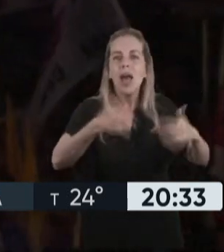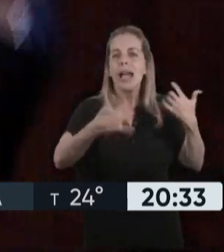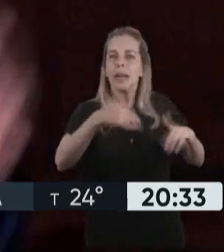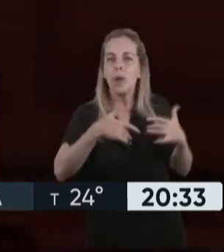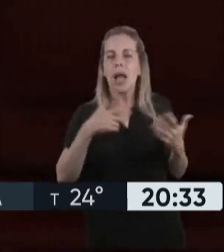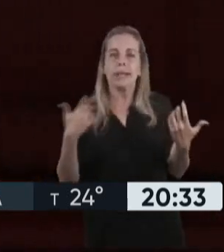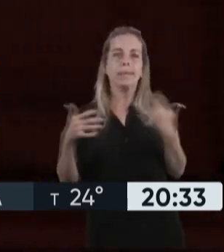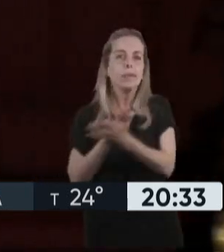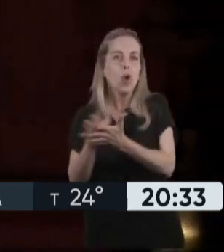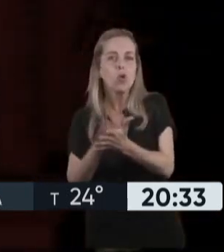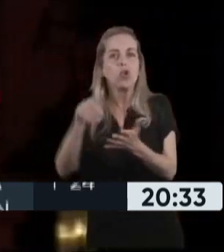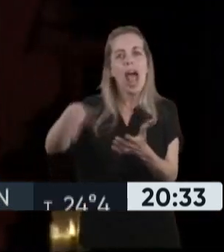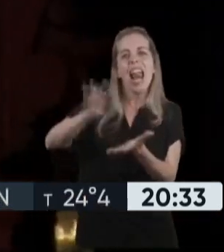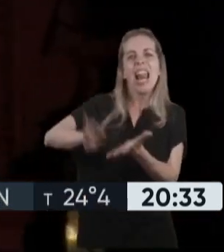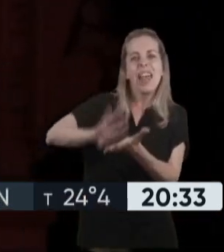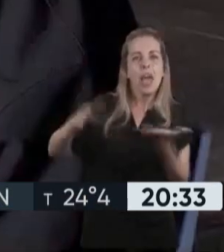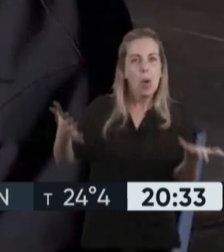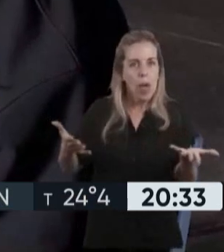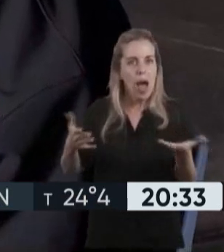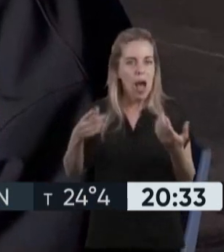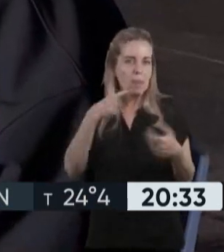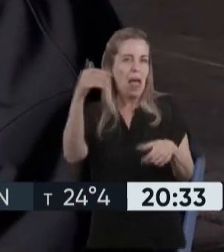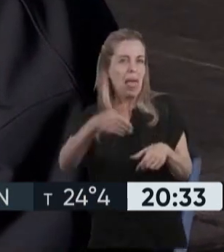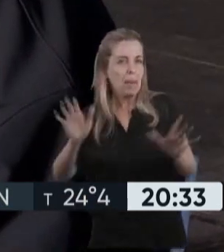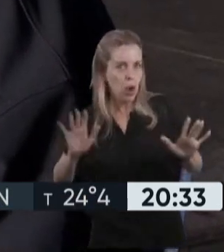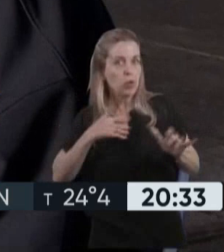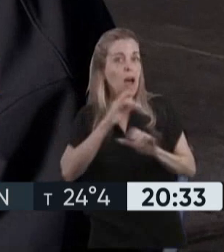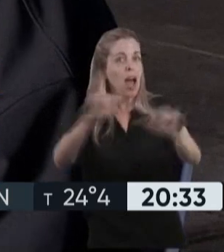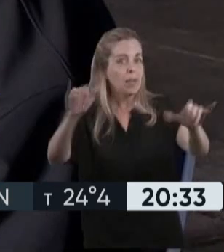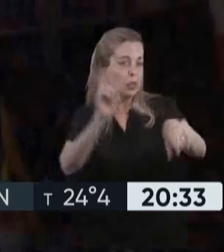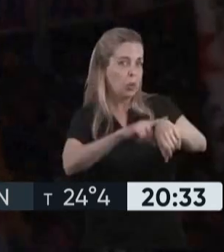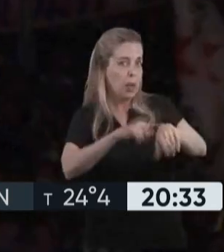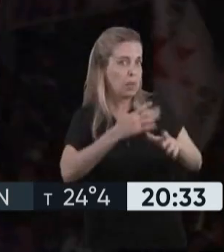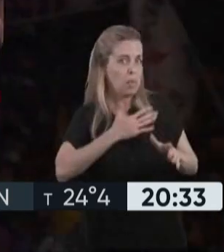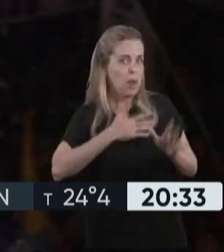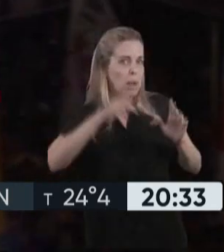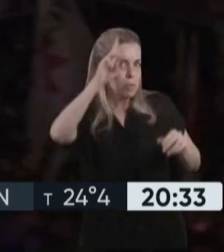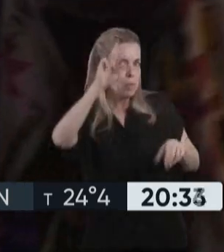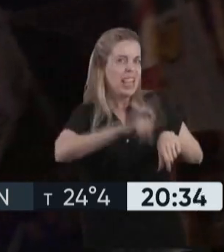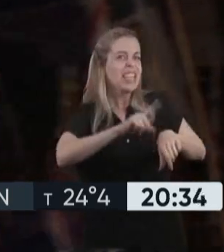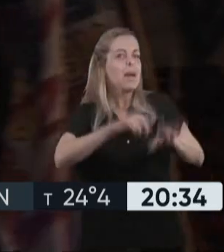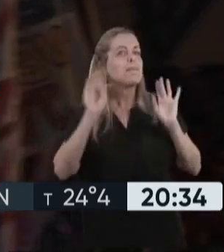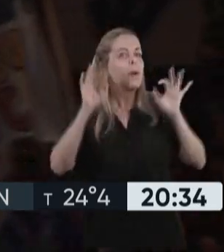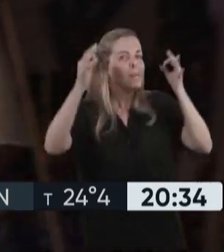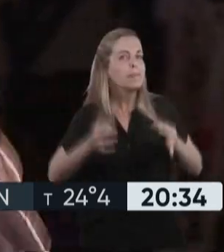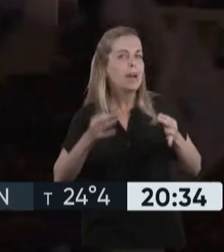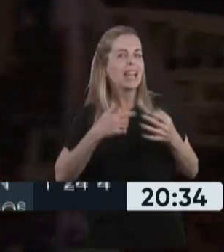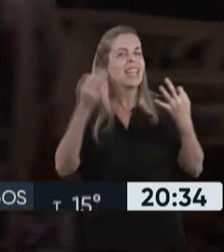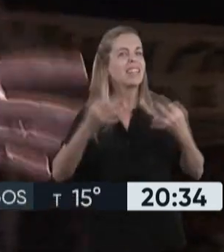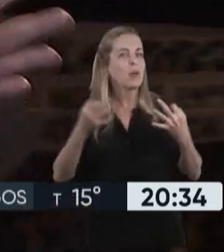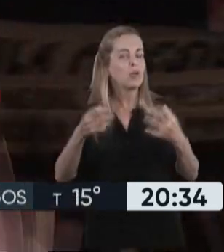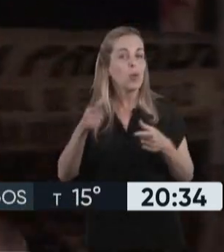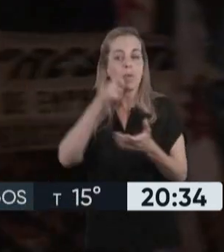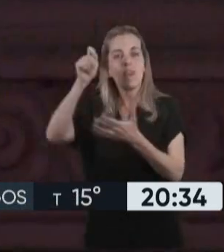cerrado. ¿Por qué se demoran? Miren, voy a tomarme el tiempo que haga falta para garantizar que el acuerdo